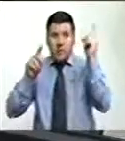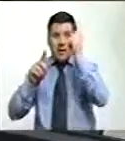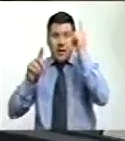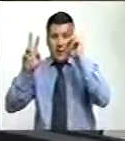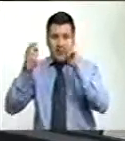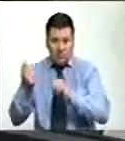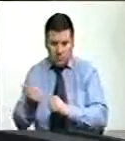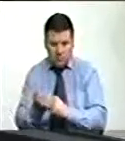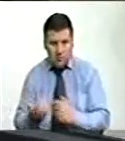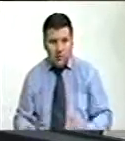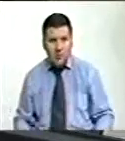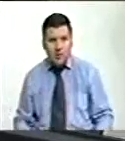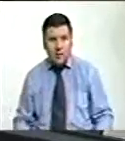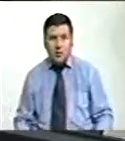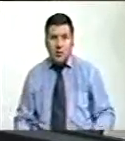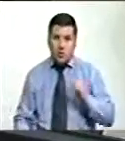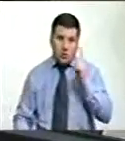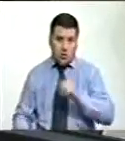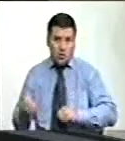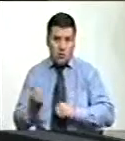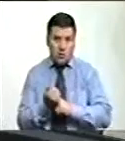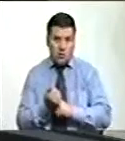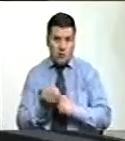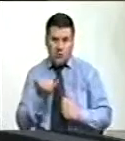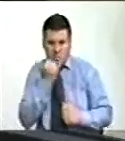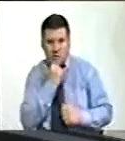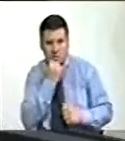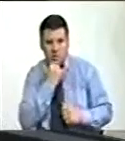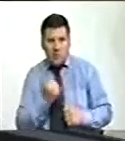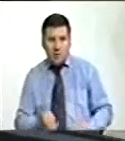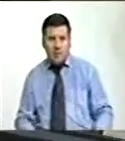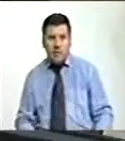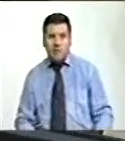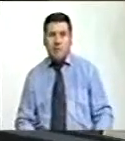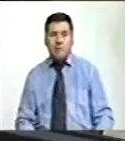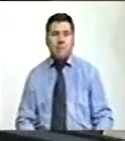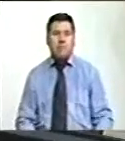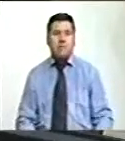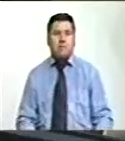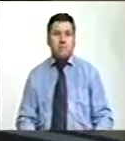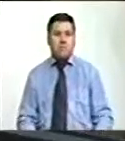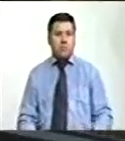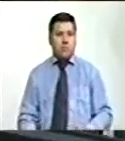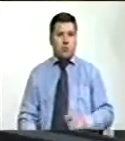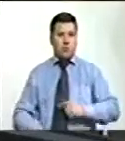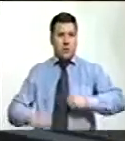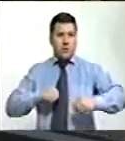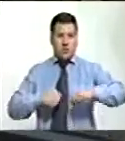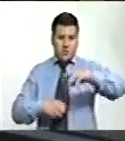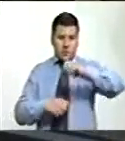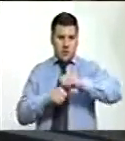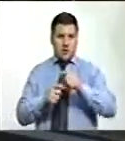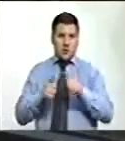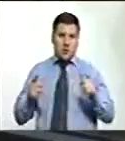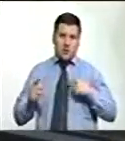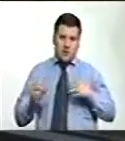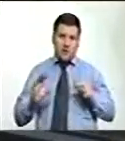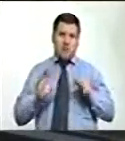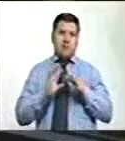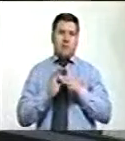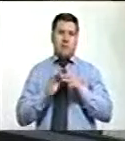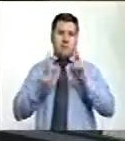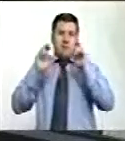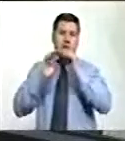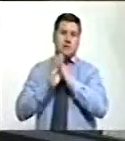para apoyar al gobierno ante irregularidades que se han presentado, sino como un gesto de grandeza y de unidad ante un tema de seguridad